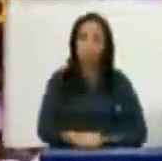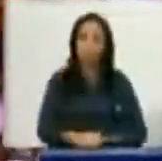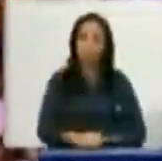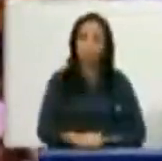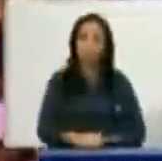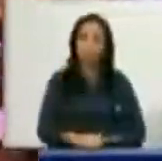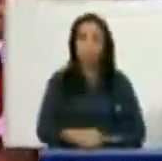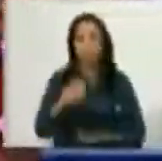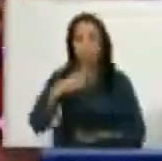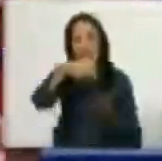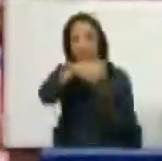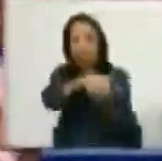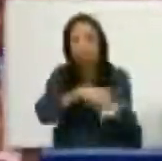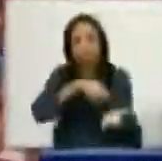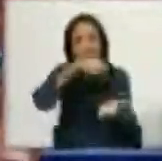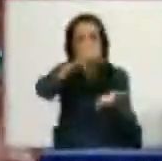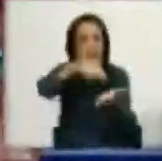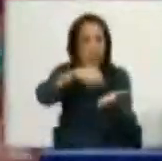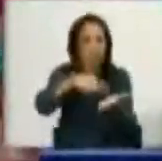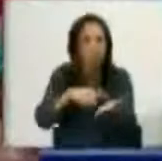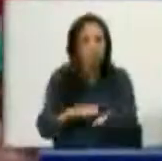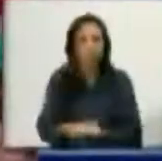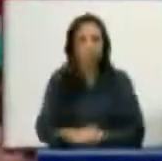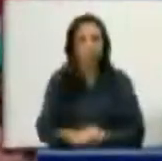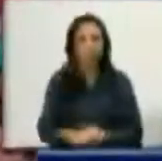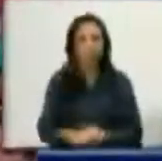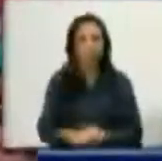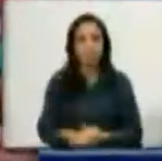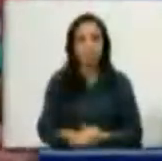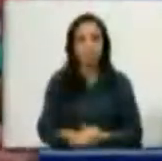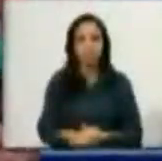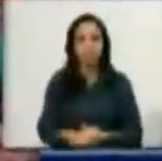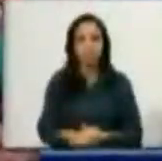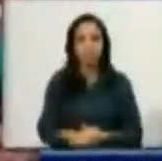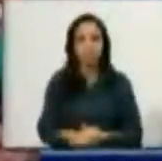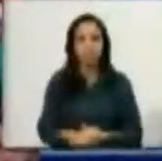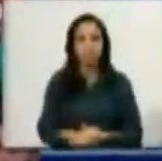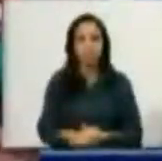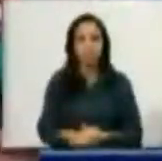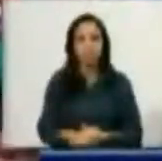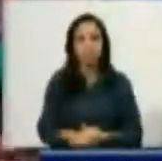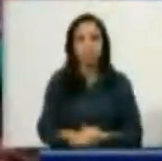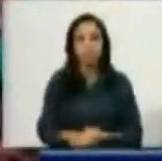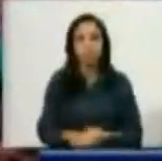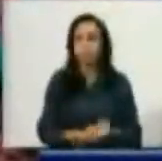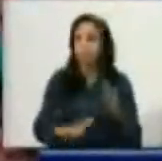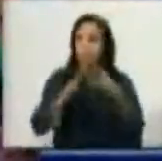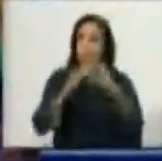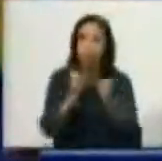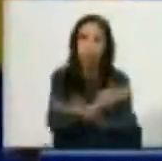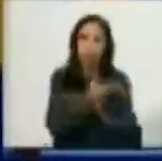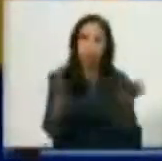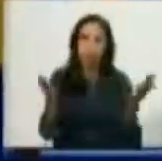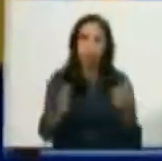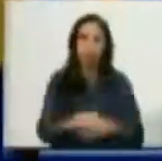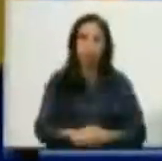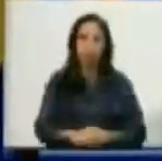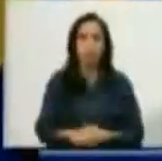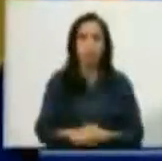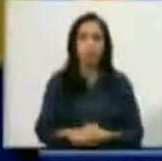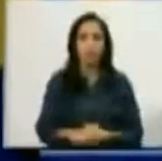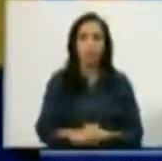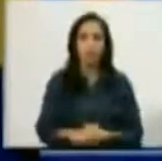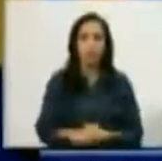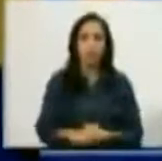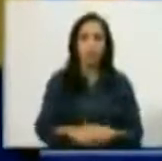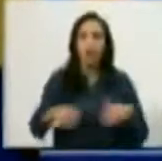a los agricultores a los productores a todos el gran movimiento